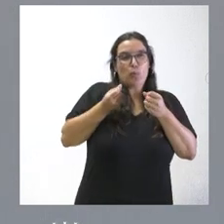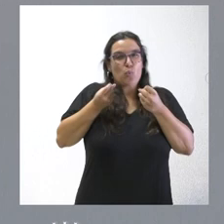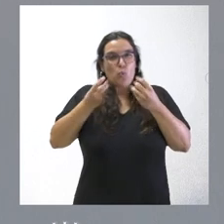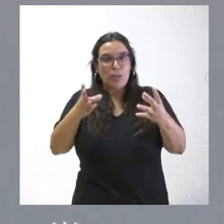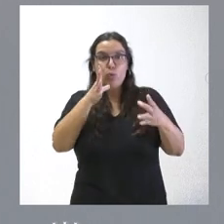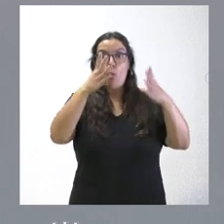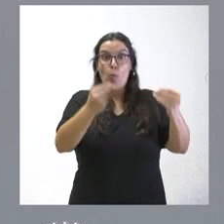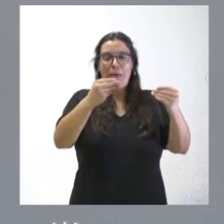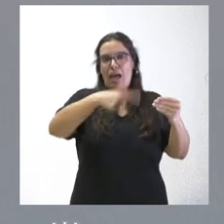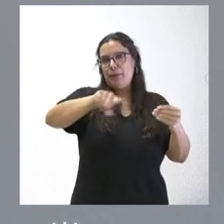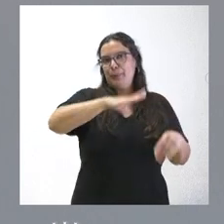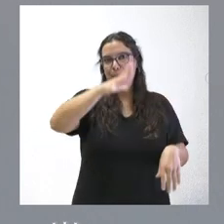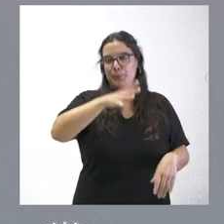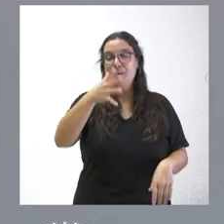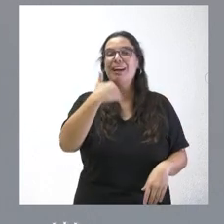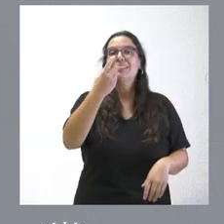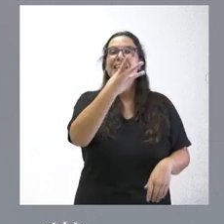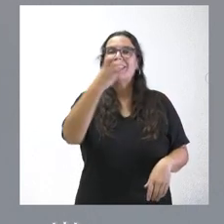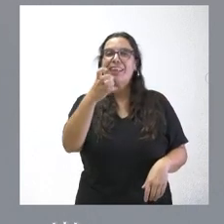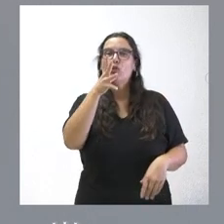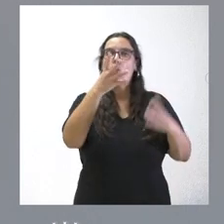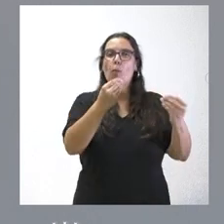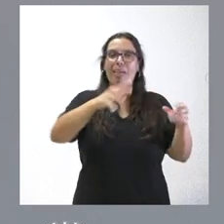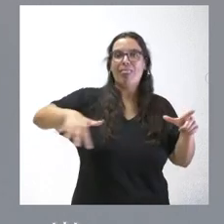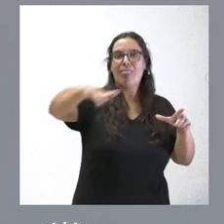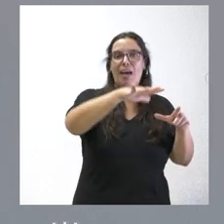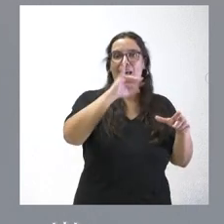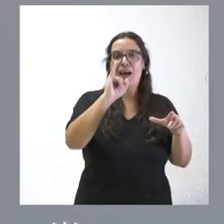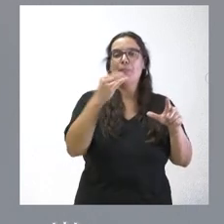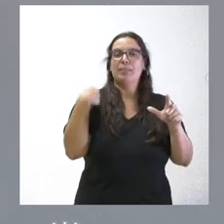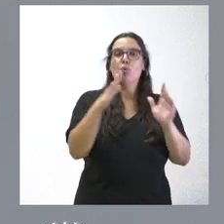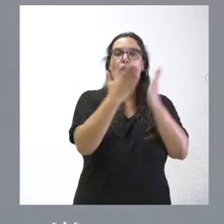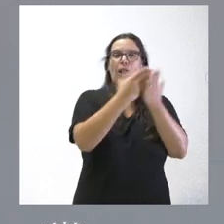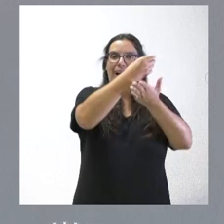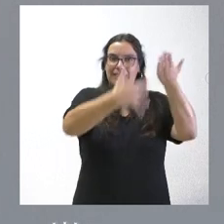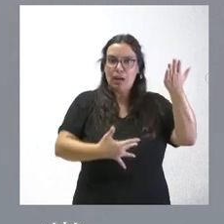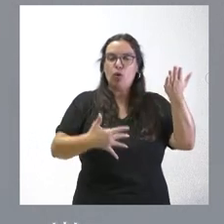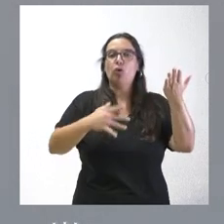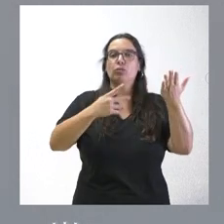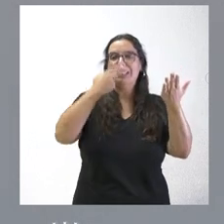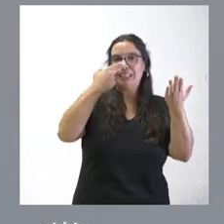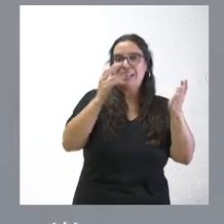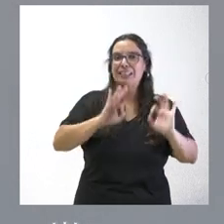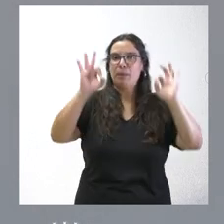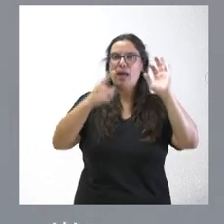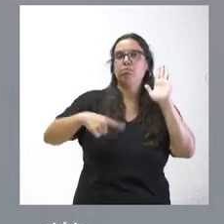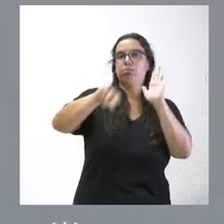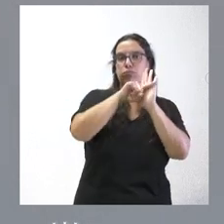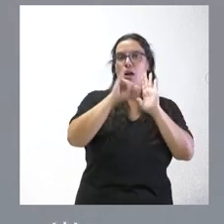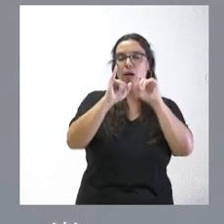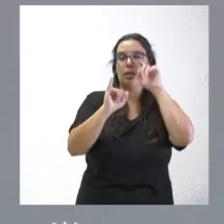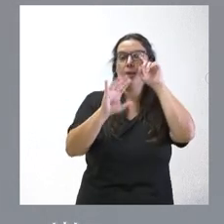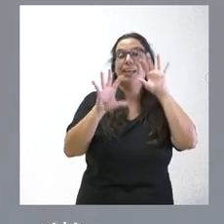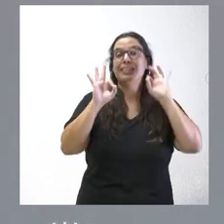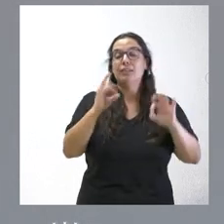sus humedales Contamos con casi 300 humedales incluidos en el catálogo de zonas húmedas de interés especial en concreto